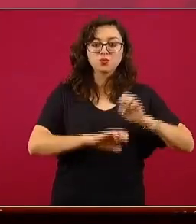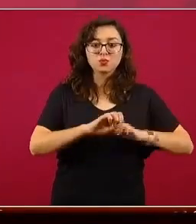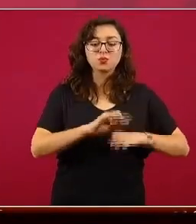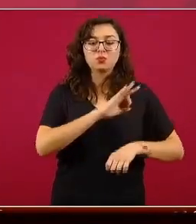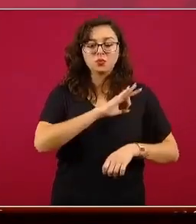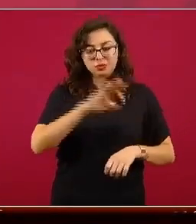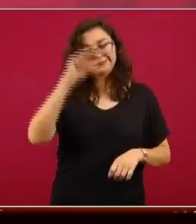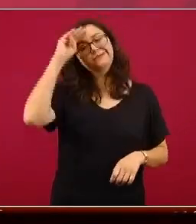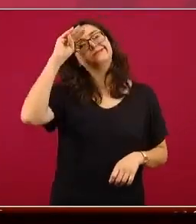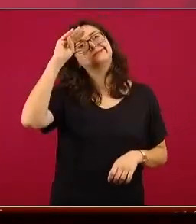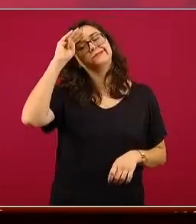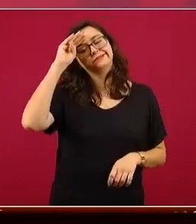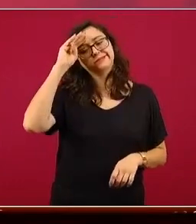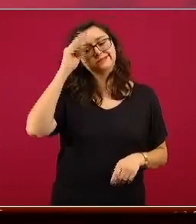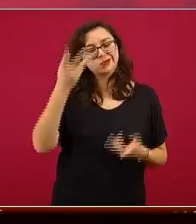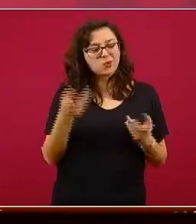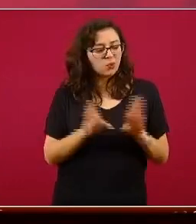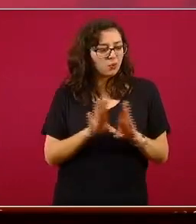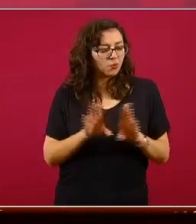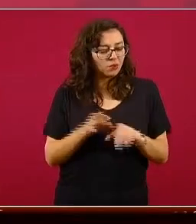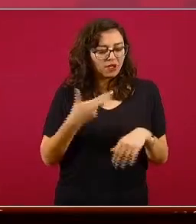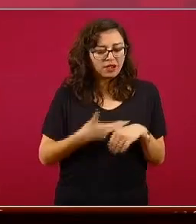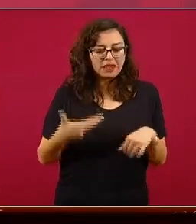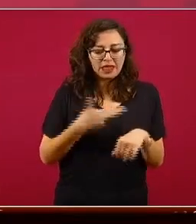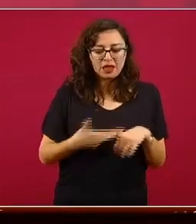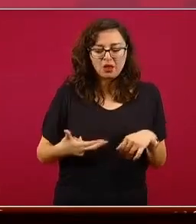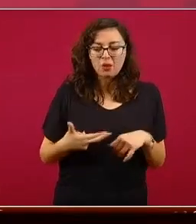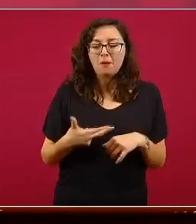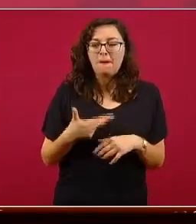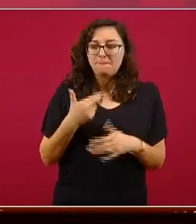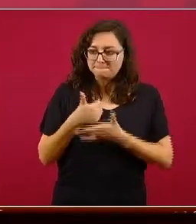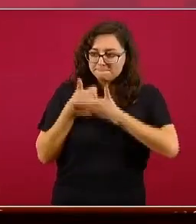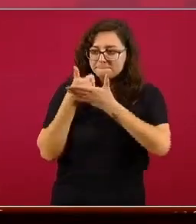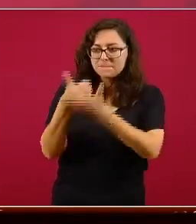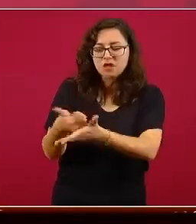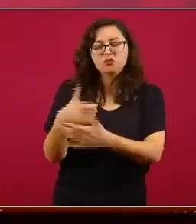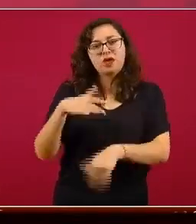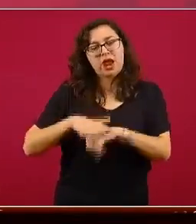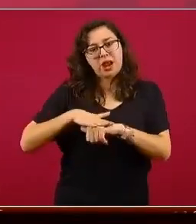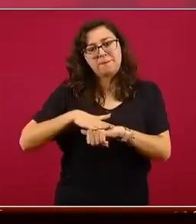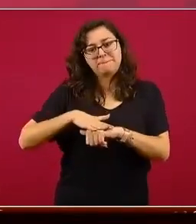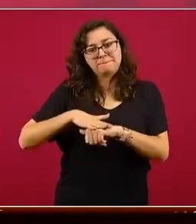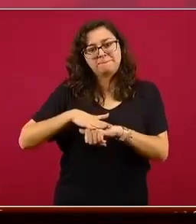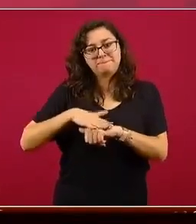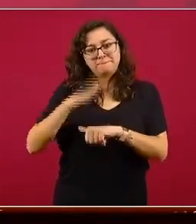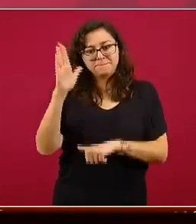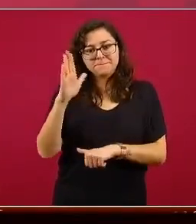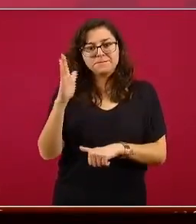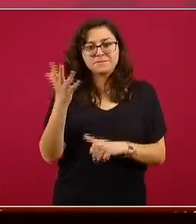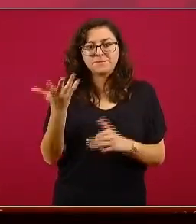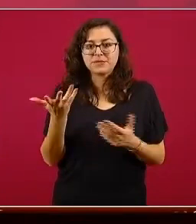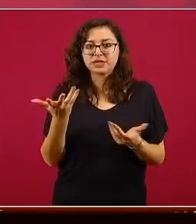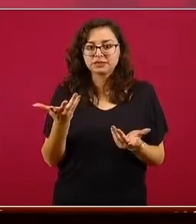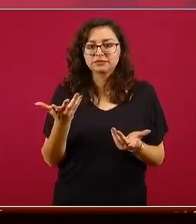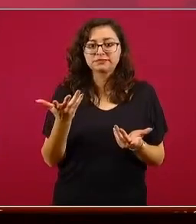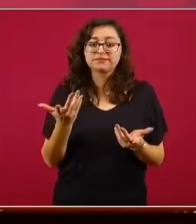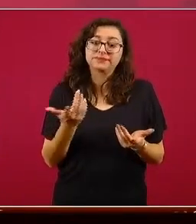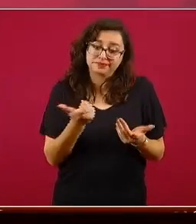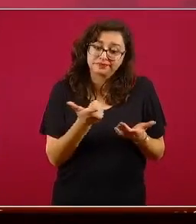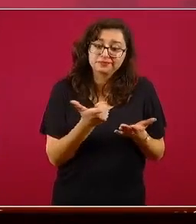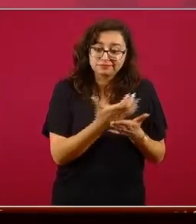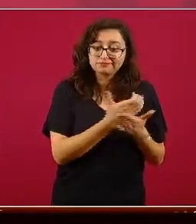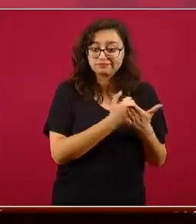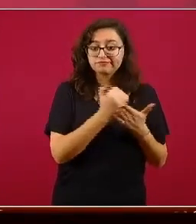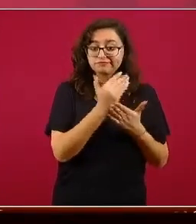hacer una reflexión sobre cómo tener una colaboración mayor que ayude a sacrificar